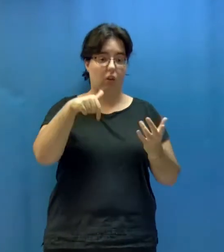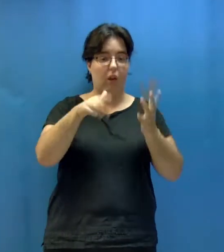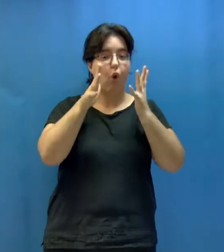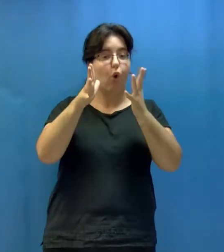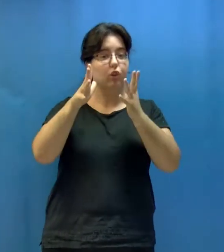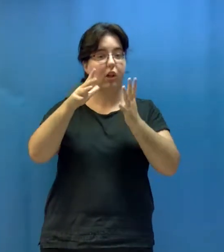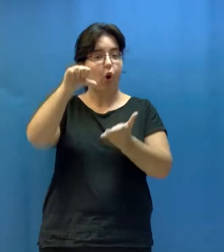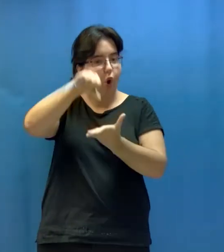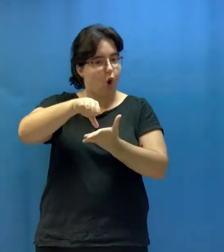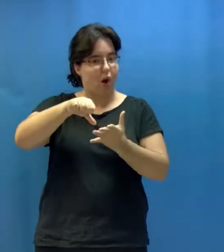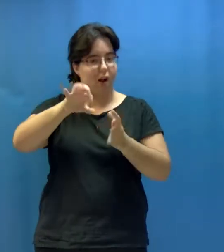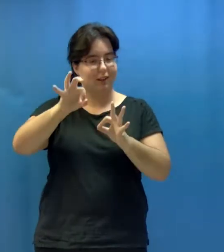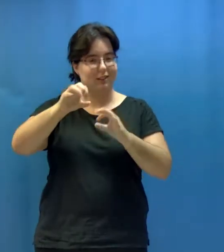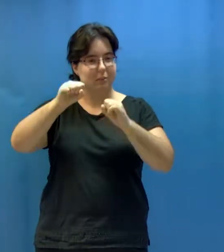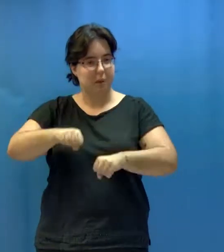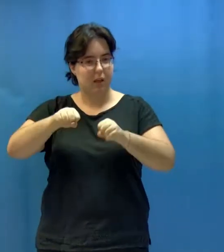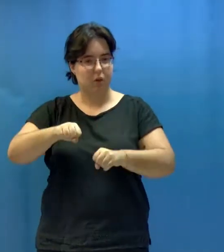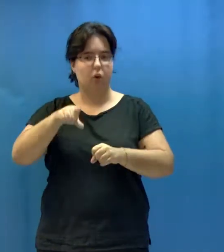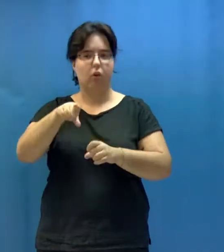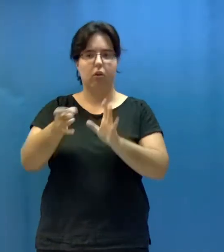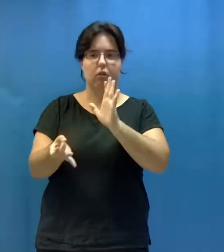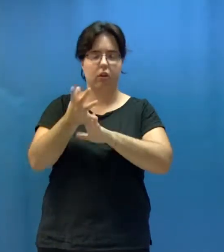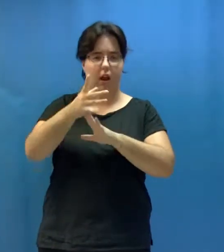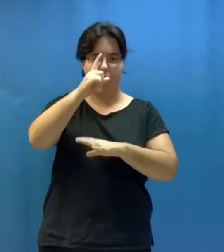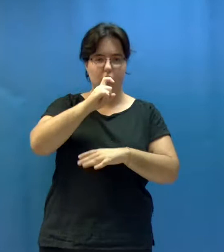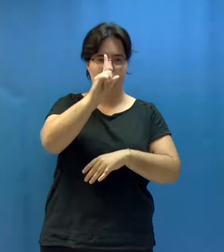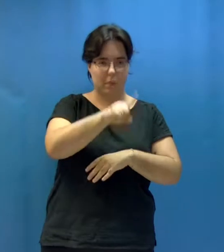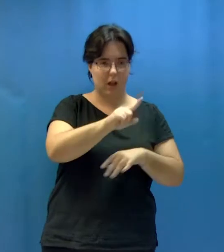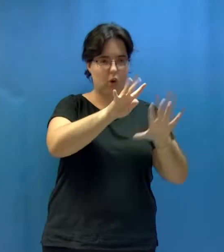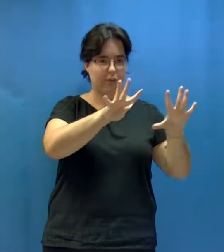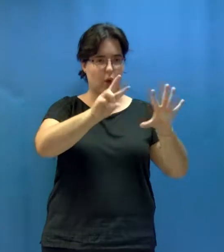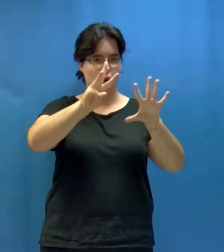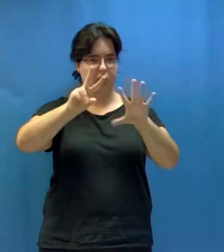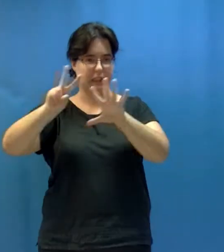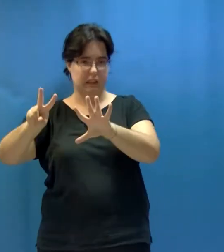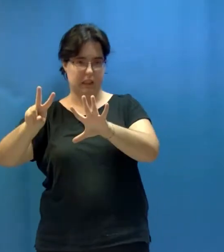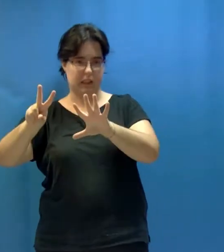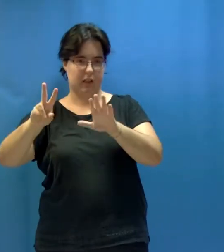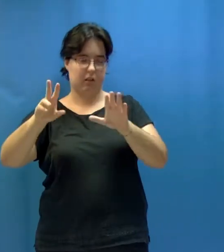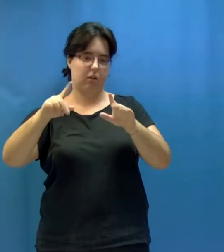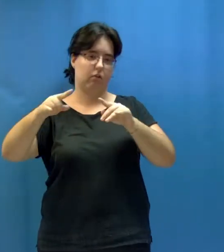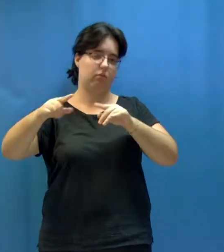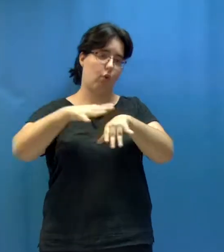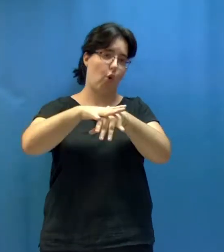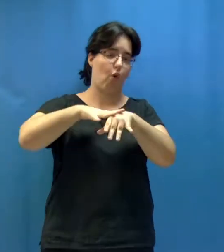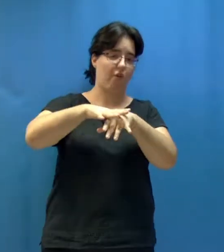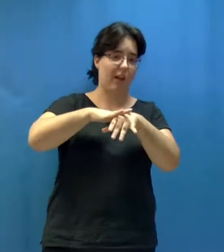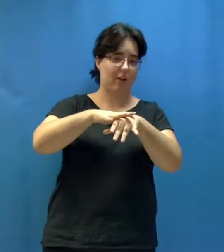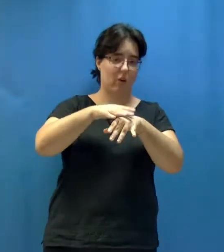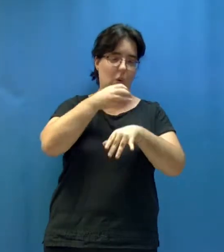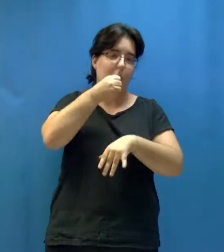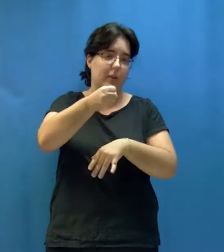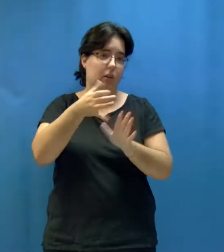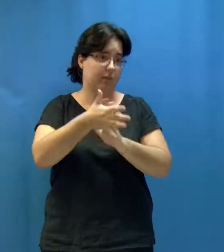órgano autónomo que se creó en el año 1987 bajo un gobierno socialista y, por tanto, poco sospechoso, supongo, para